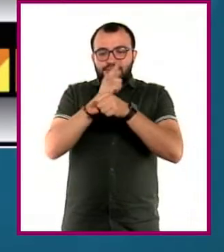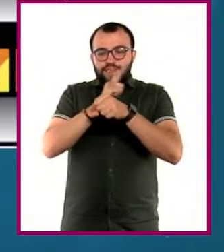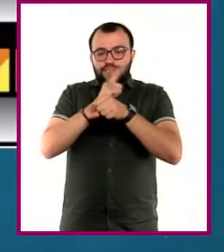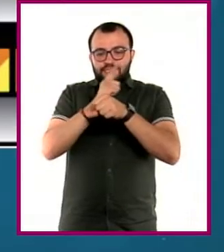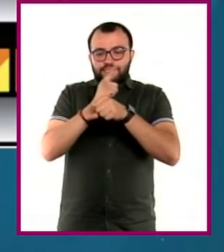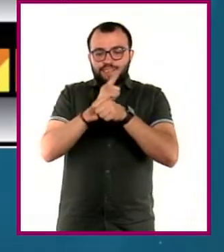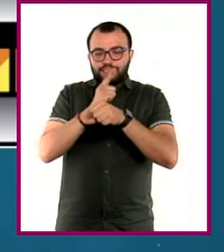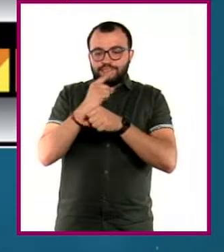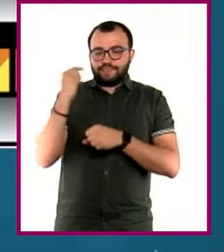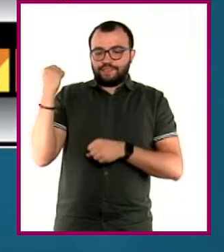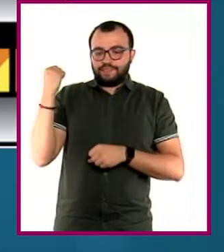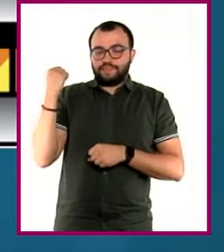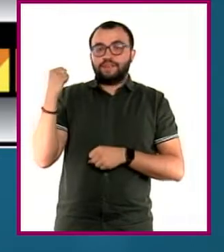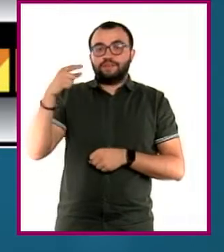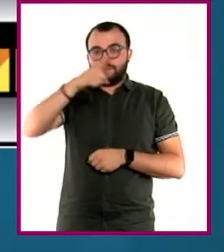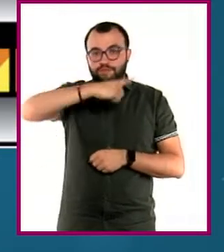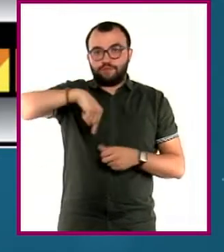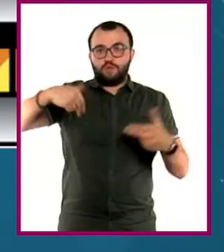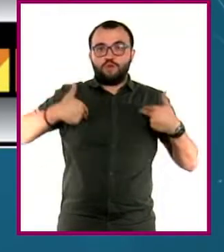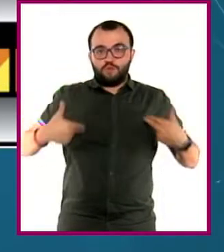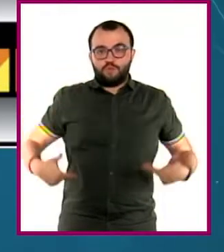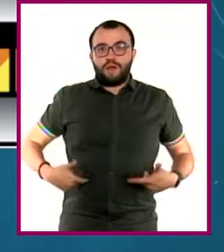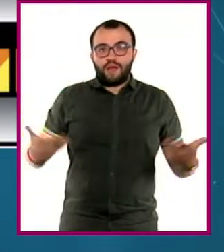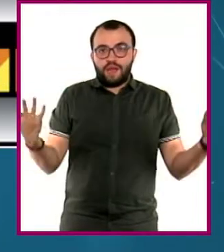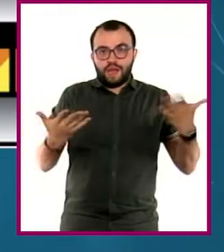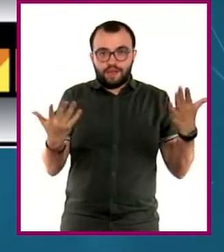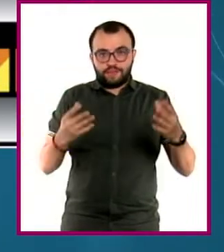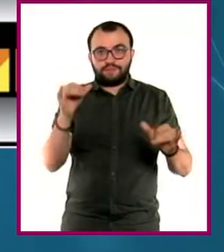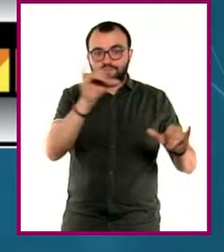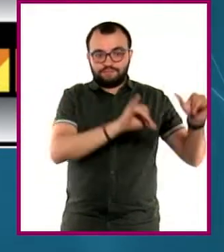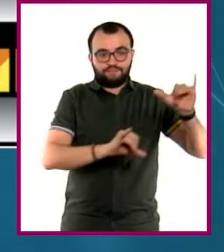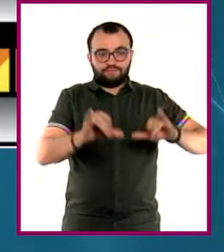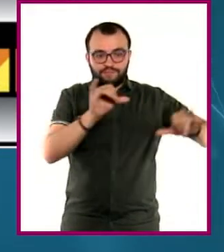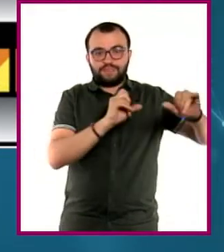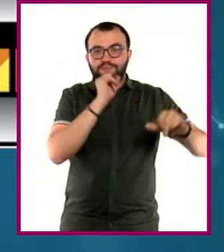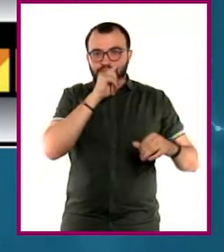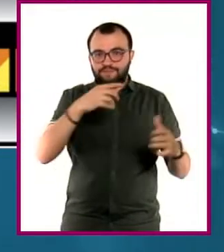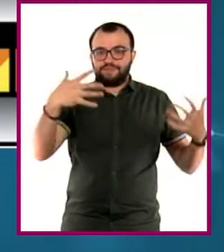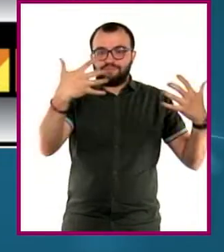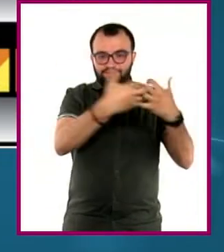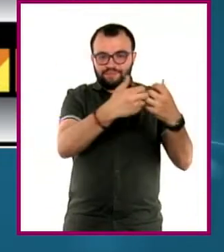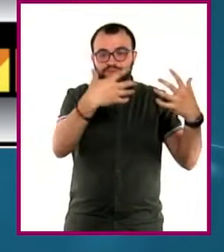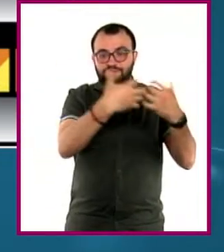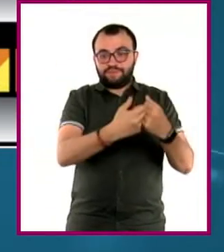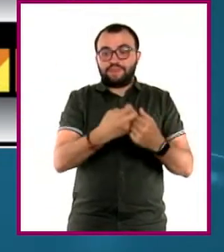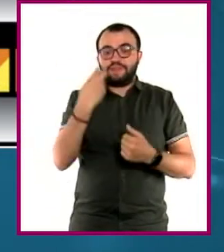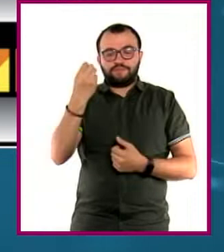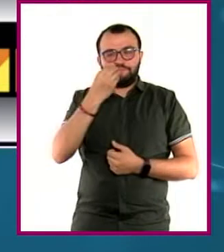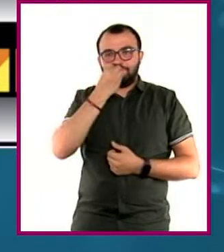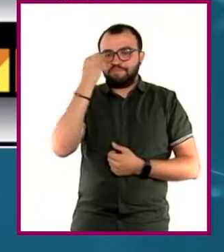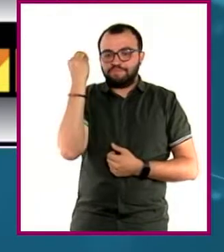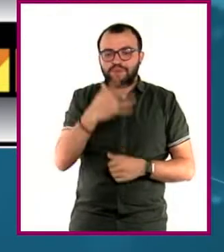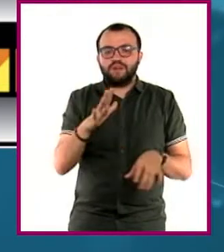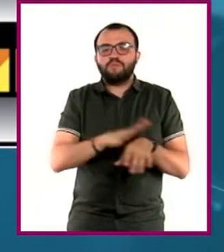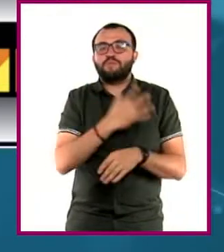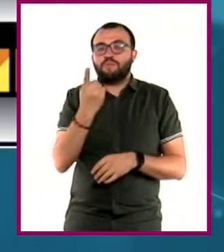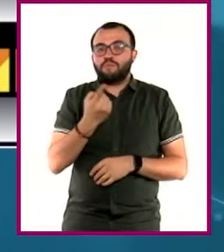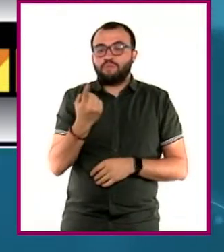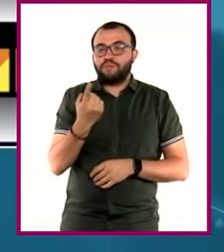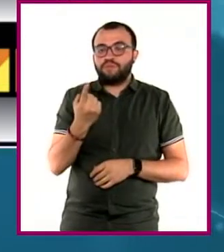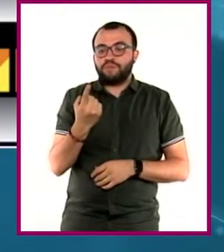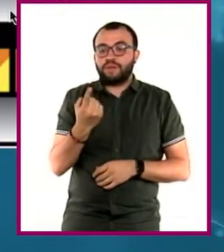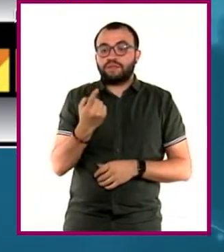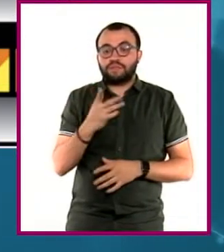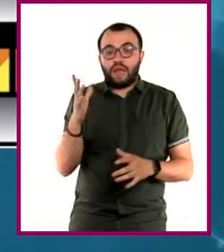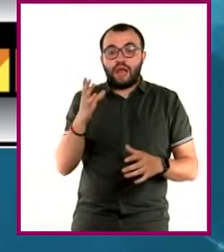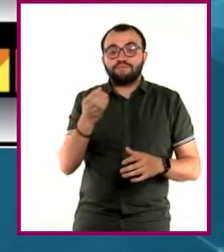nosotros hemos creado, que la raza humana ha creado a partir de estas colisiones. Y es sorprendente, porque a pesar de que ya